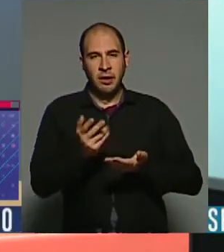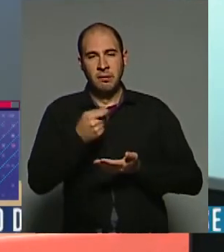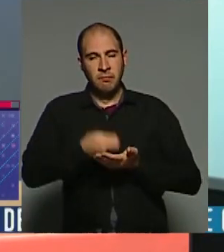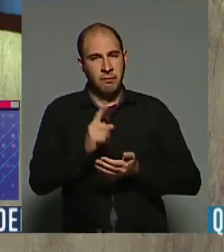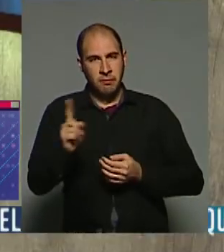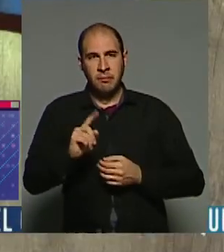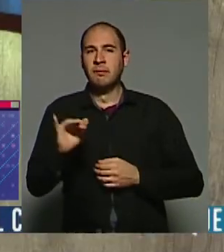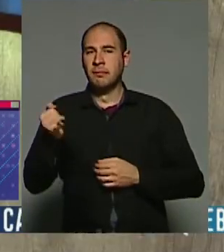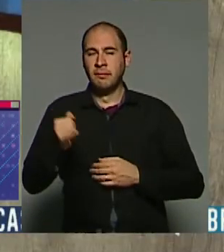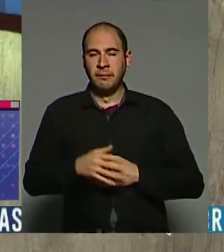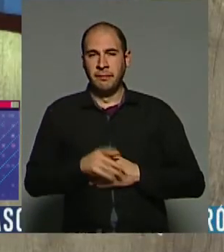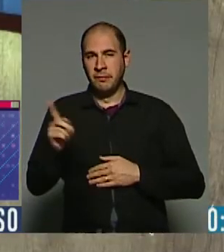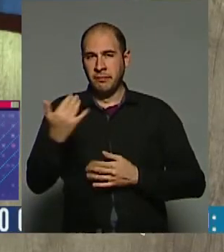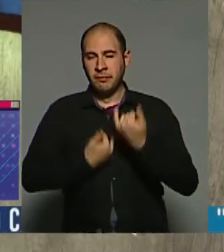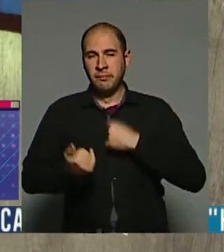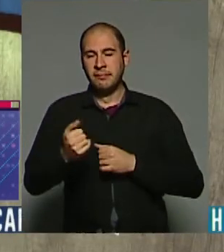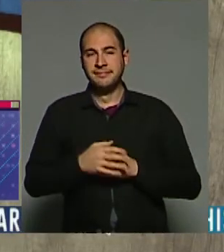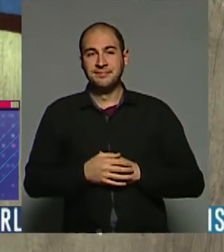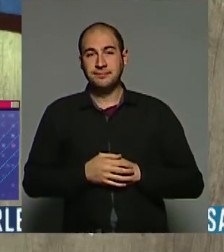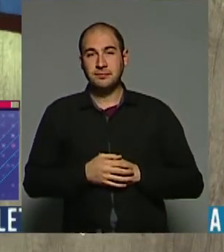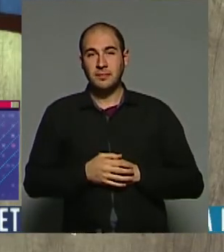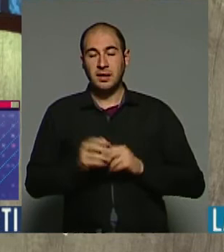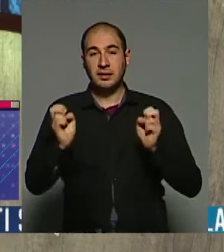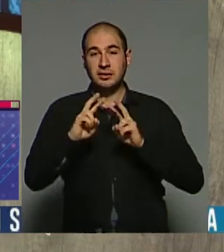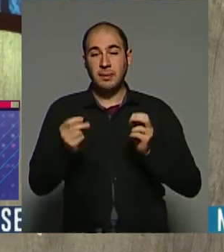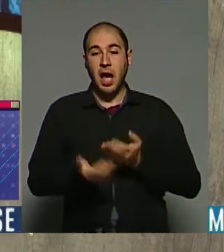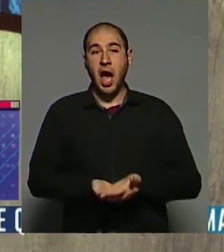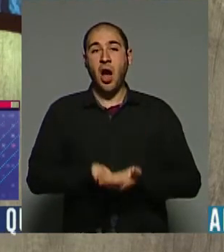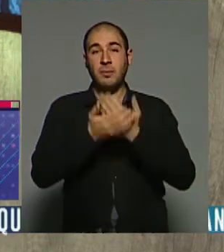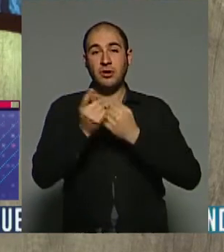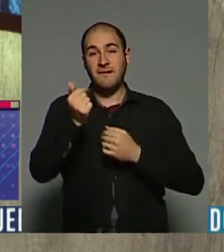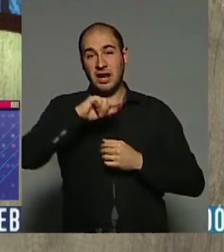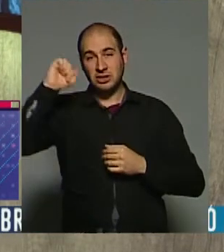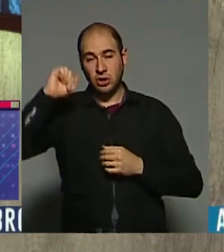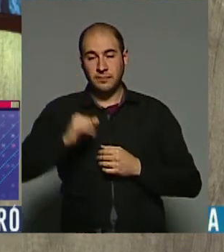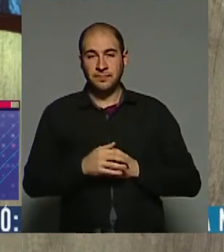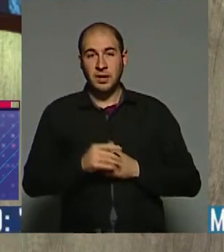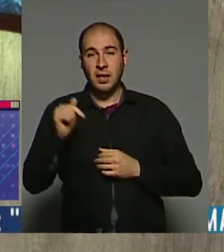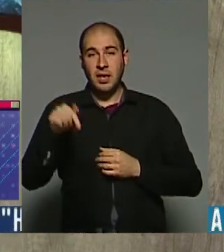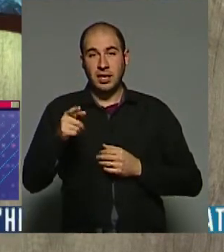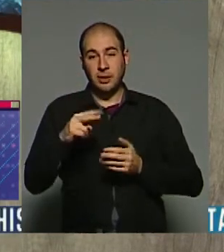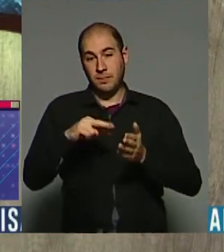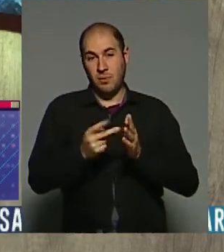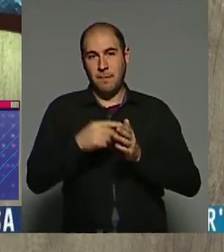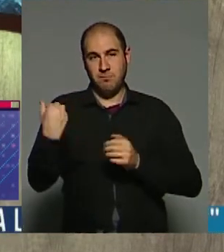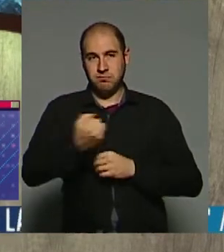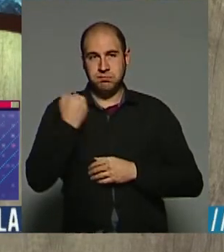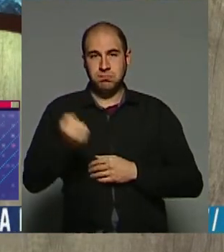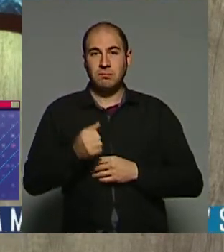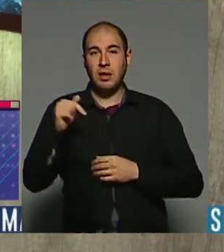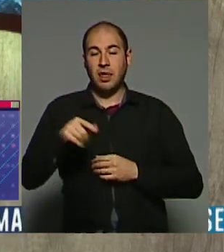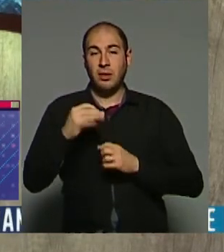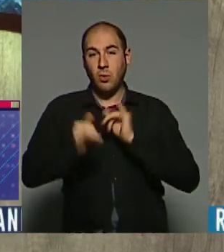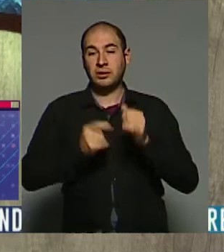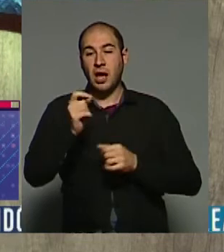¿no? Exactamente, bueno, como vos detallabas, en cuanto a lo que es la suba de la inflación, bueno, es uno de los principales factores que atribuyen,